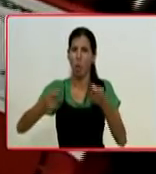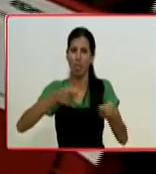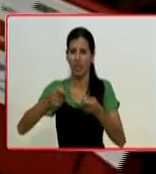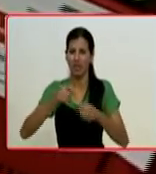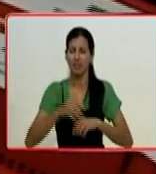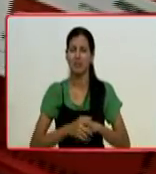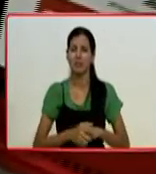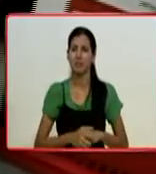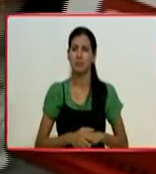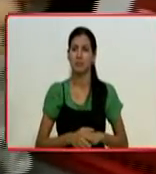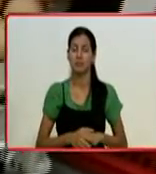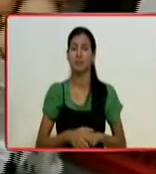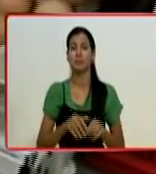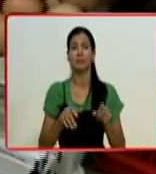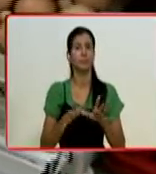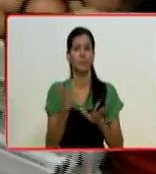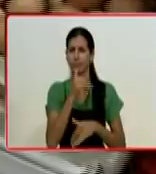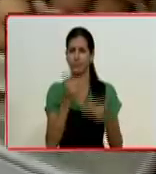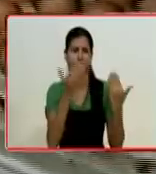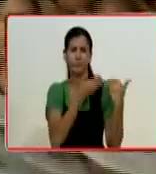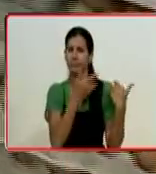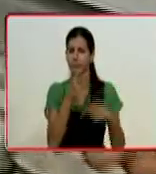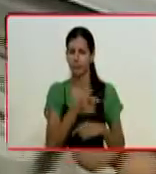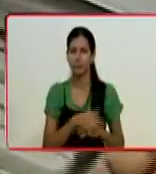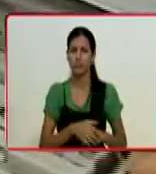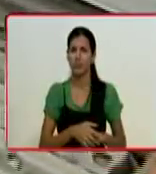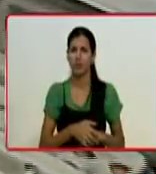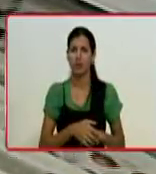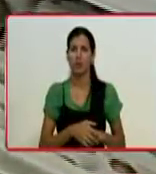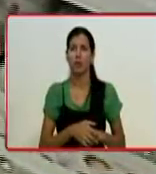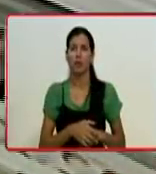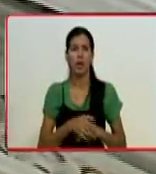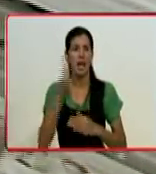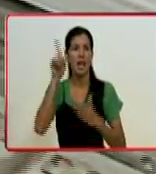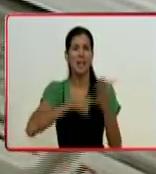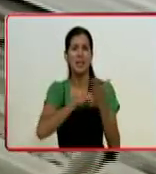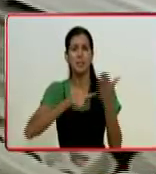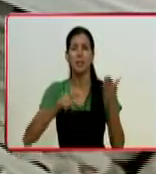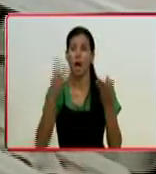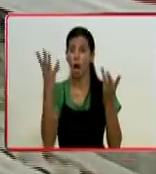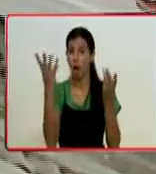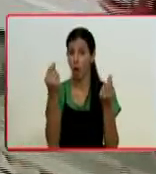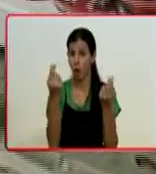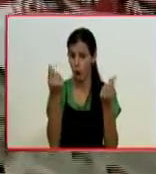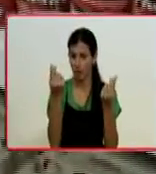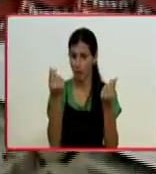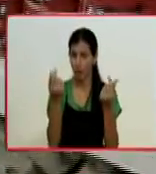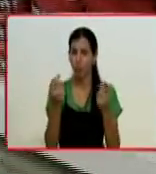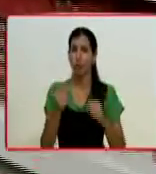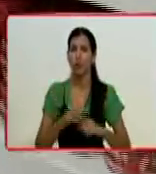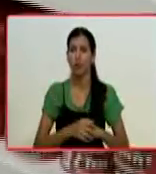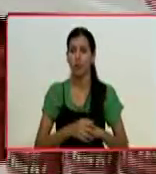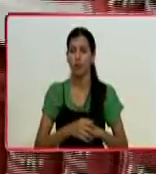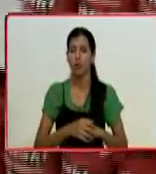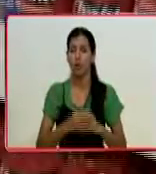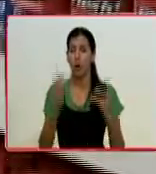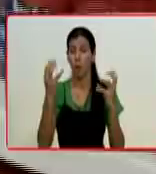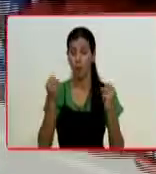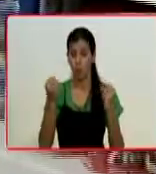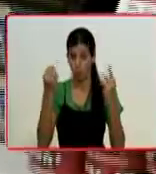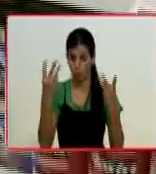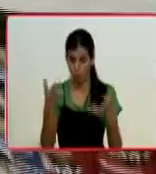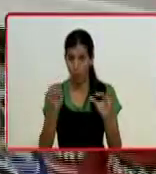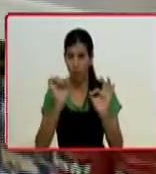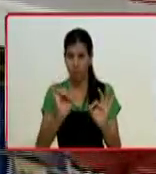privadas. Y de manera irresponsable empezaron a eliminar esos códigos, dejando por supuesto al barrio, a la población que vive